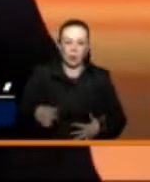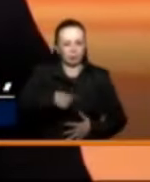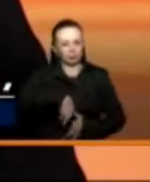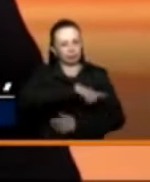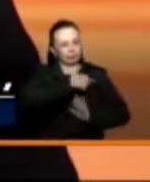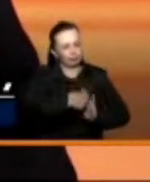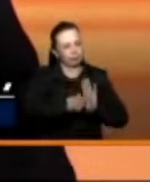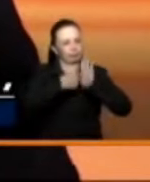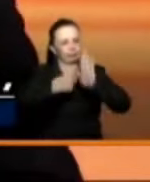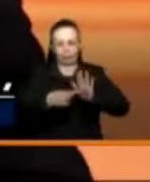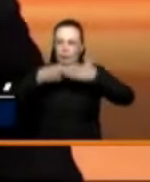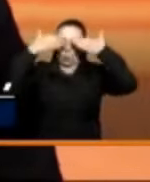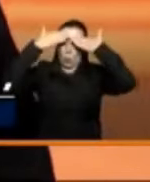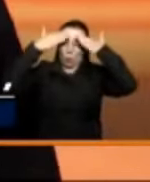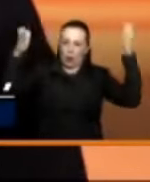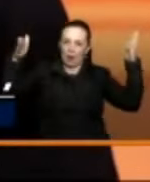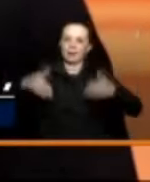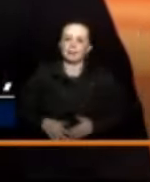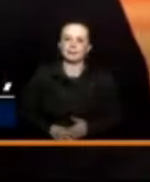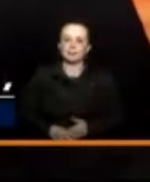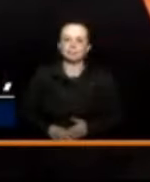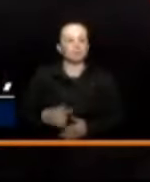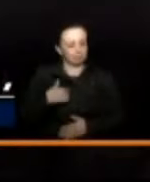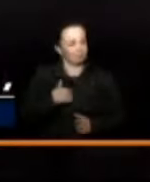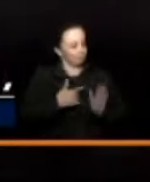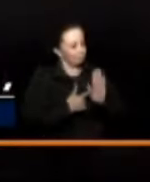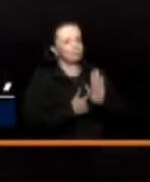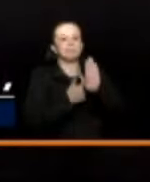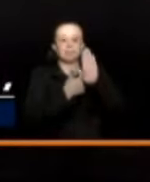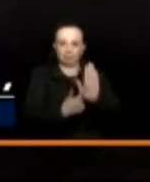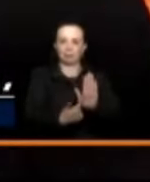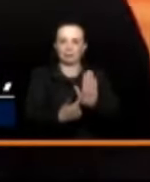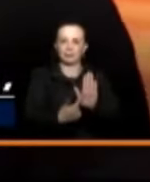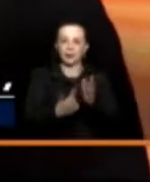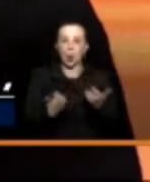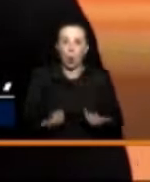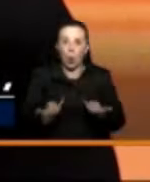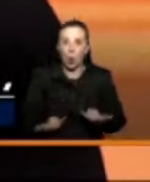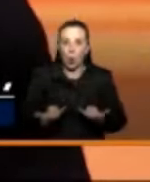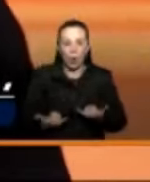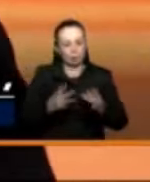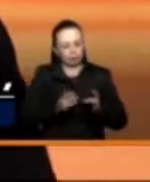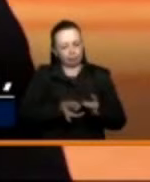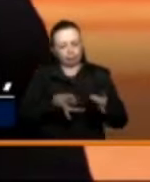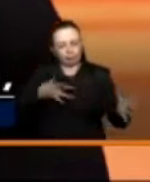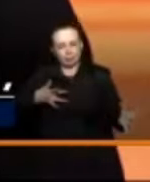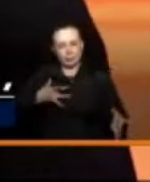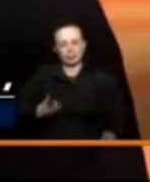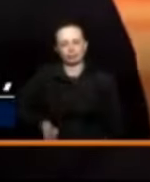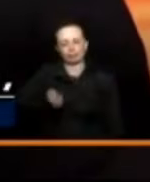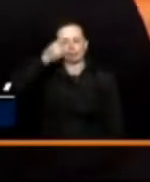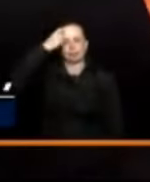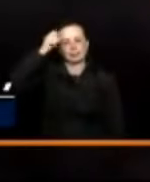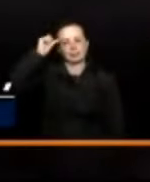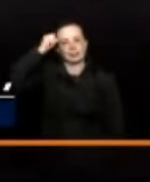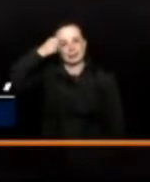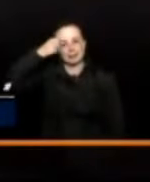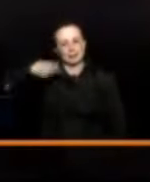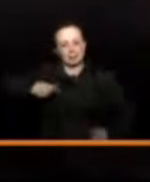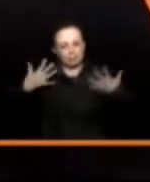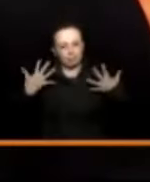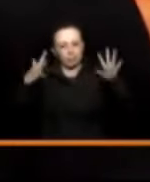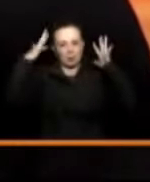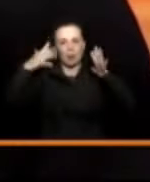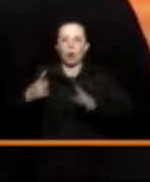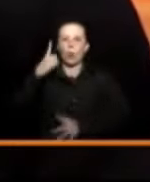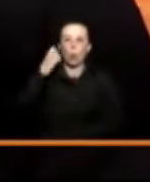democracia, para dirigirme a ustedes en esta fecha en donde celebramos un año más de